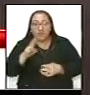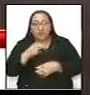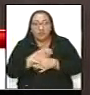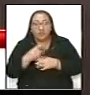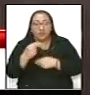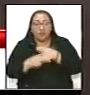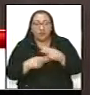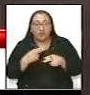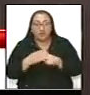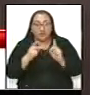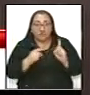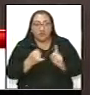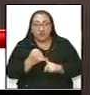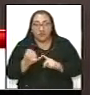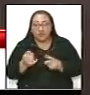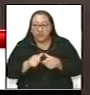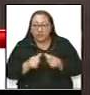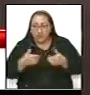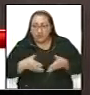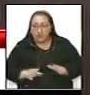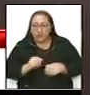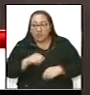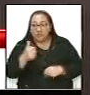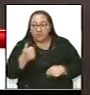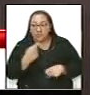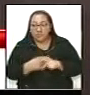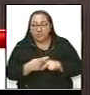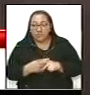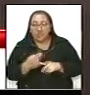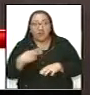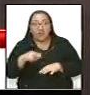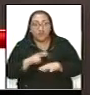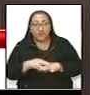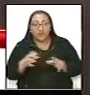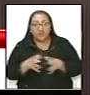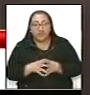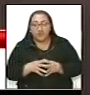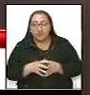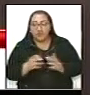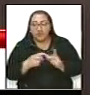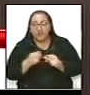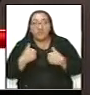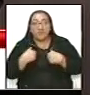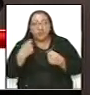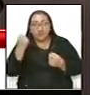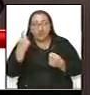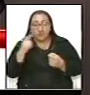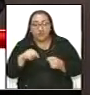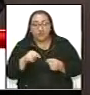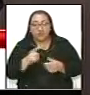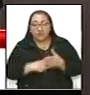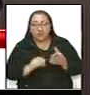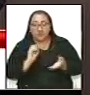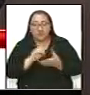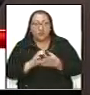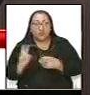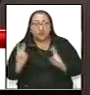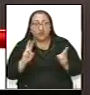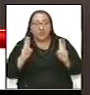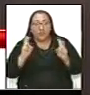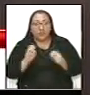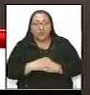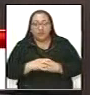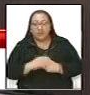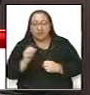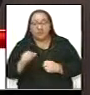nacionalidad, uno por nacimiento y otro por naturalización. Entonces, debemos entender que aplicaría en ambos casos.